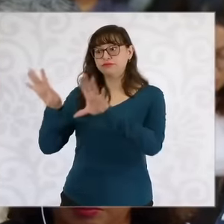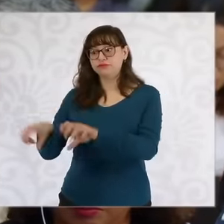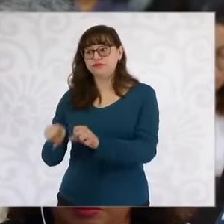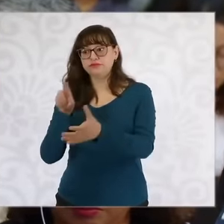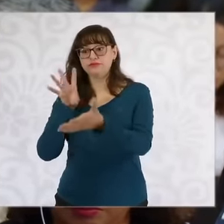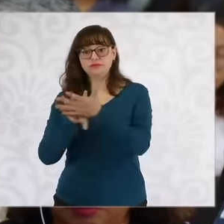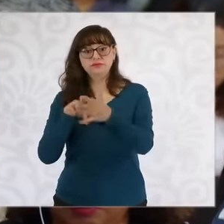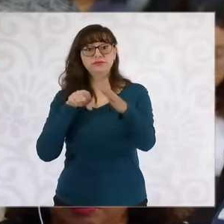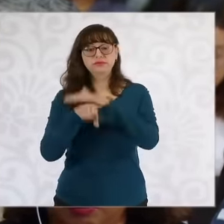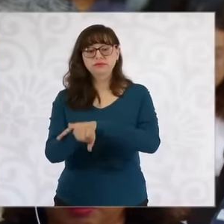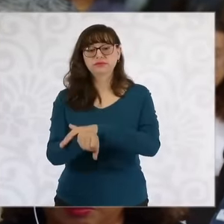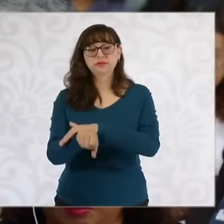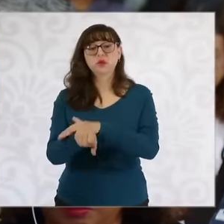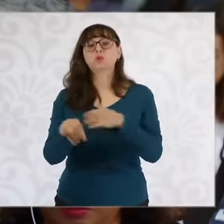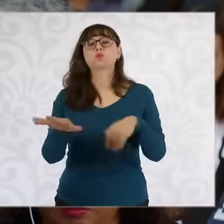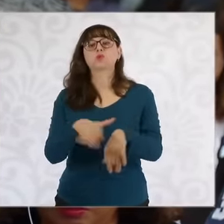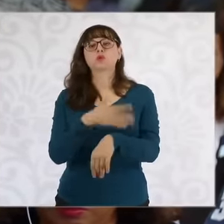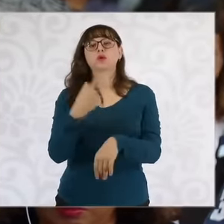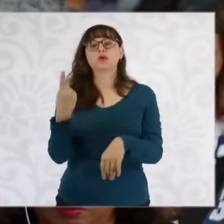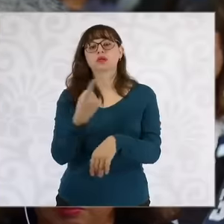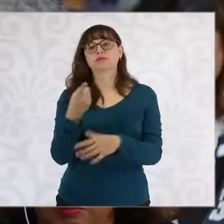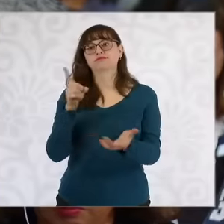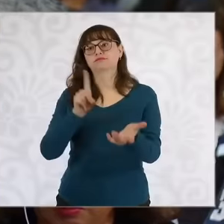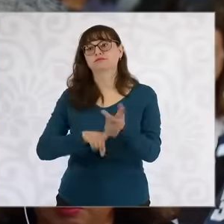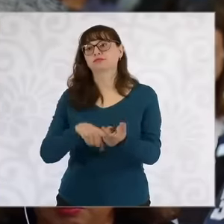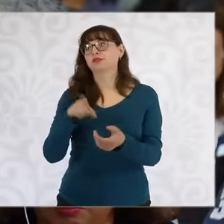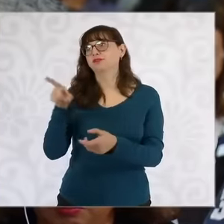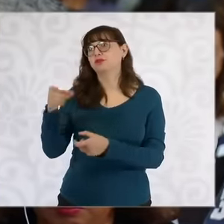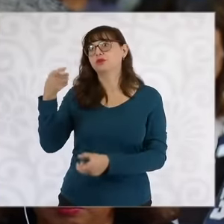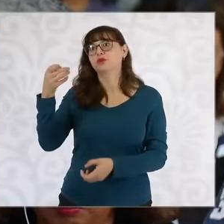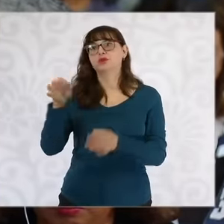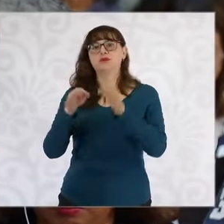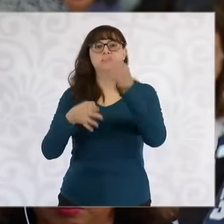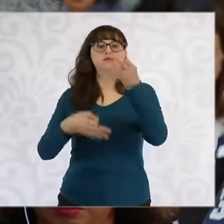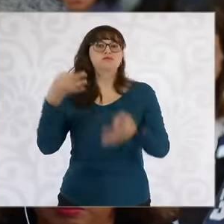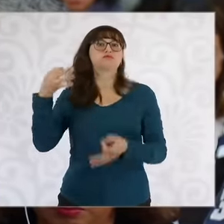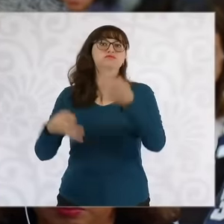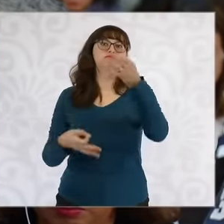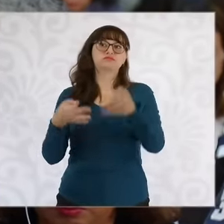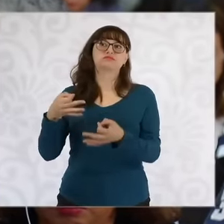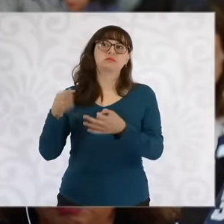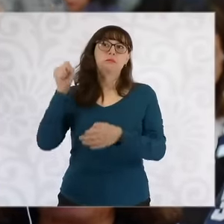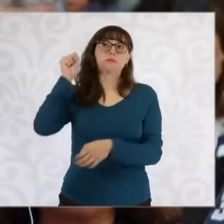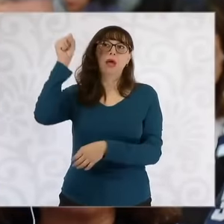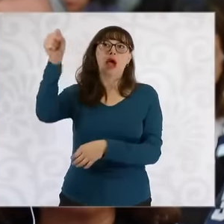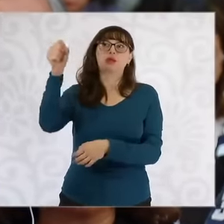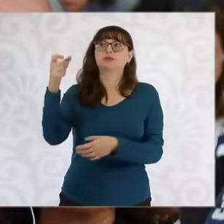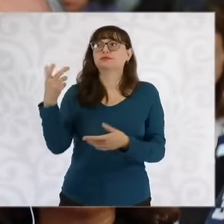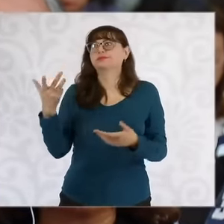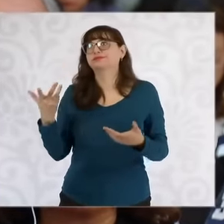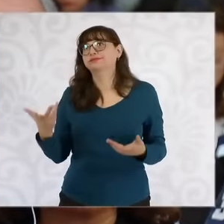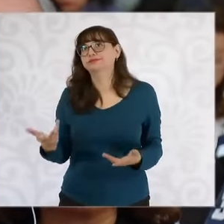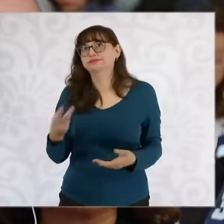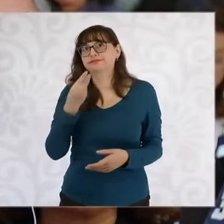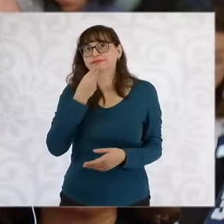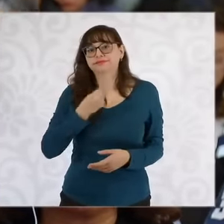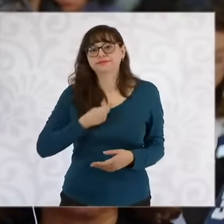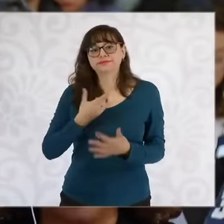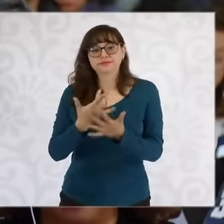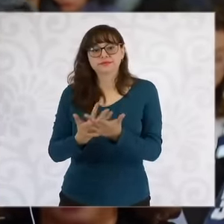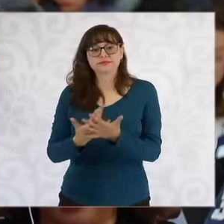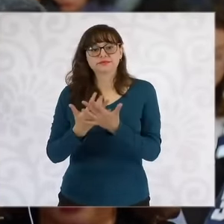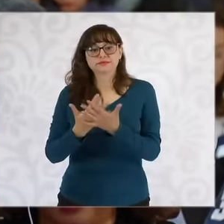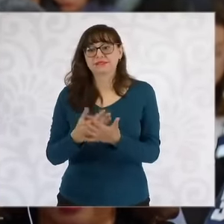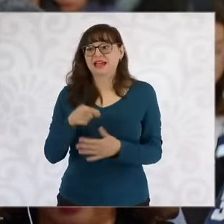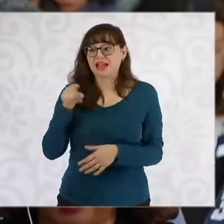dada la situación que está ocurriendo con el sistema judicial. Entonces, están pidiendo usted qué es lo que se puede hacer para evitar que se